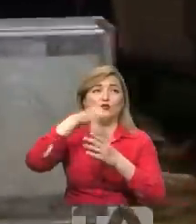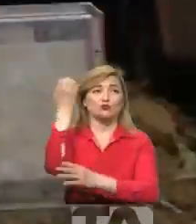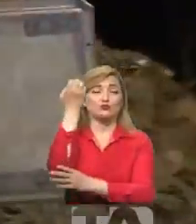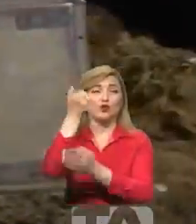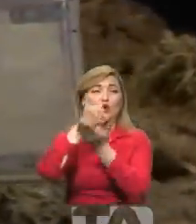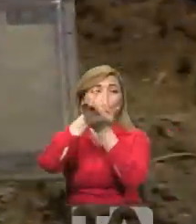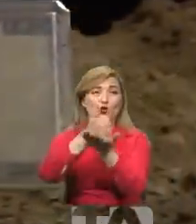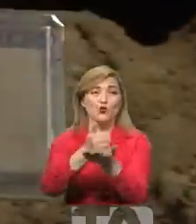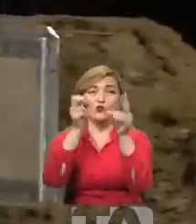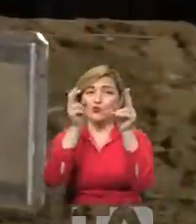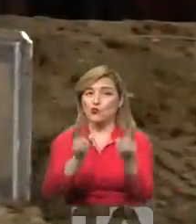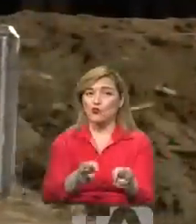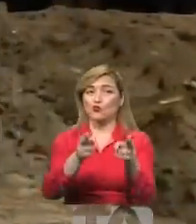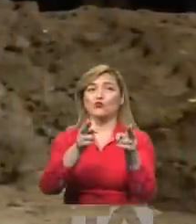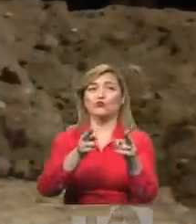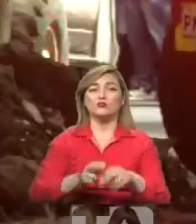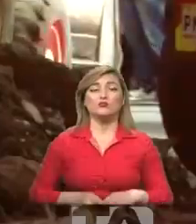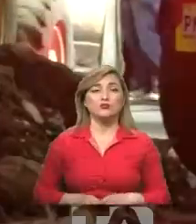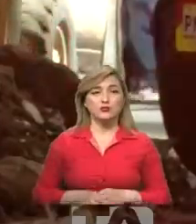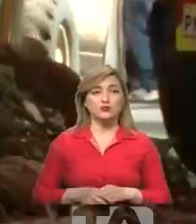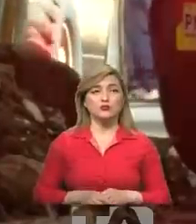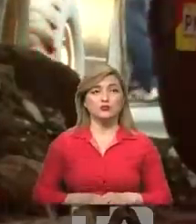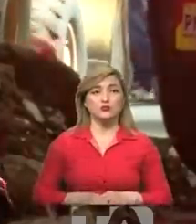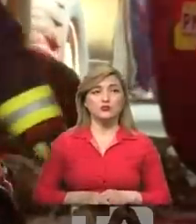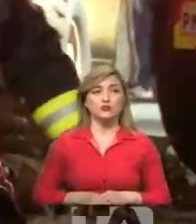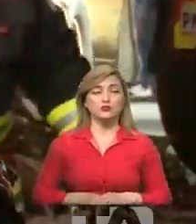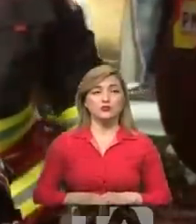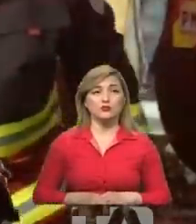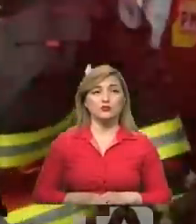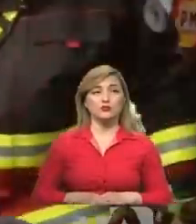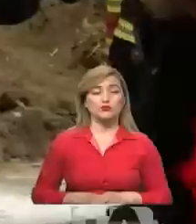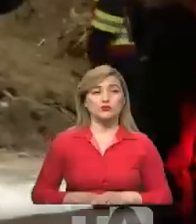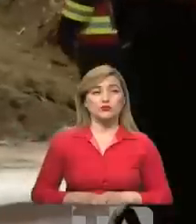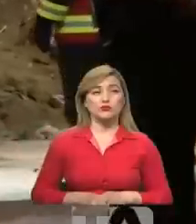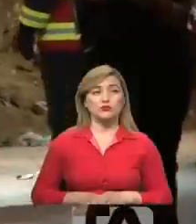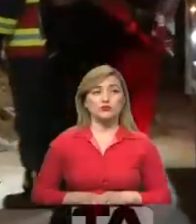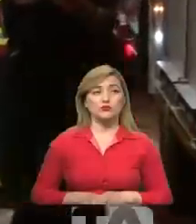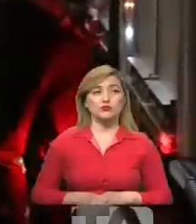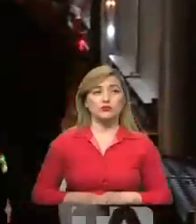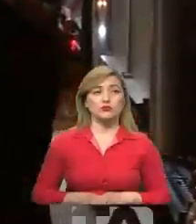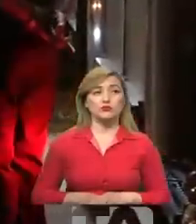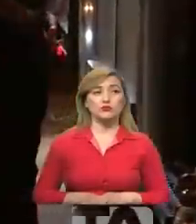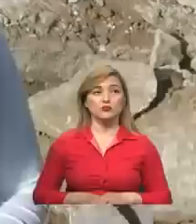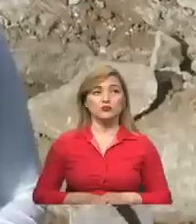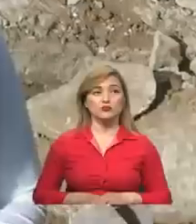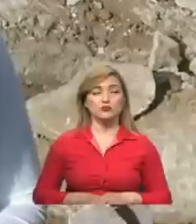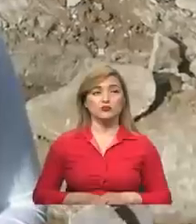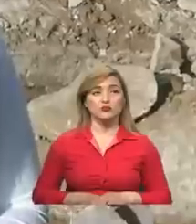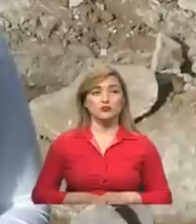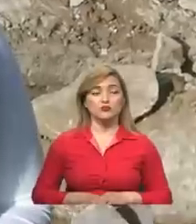Ayuda Humanitaria según avancen con el levantamiento de información. En Quito, Natalie Jiménez, 24